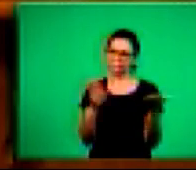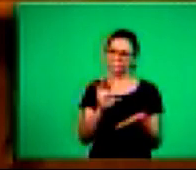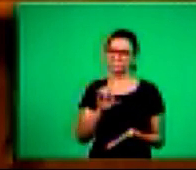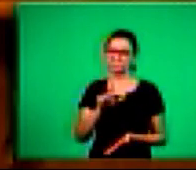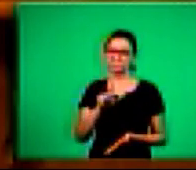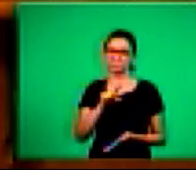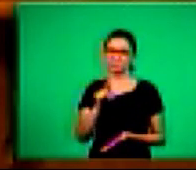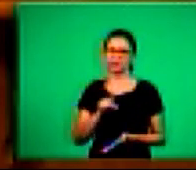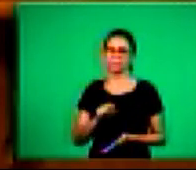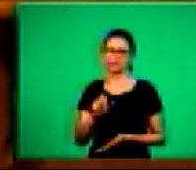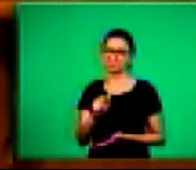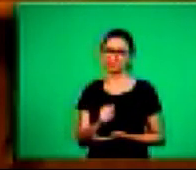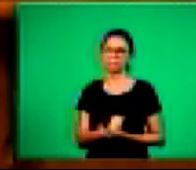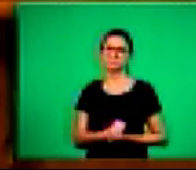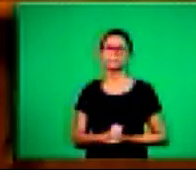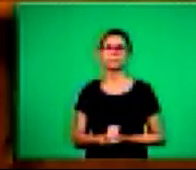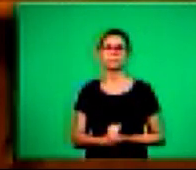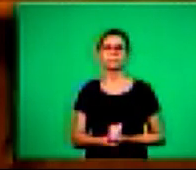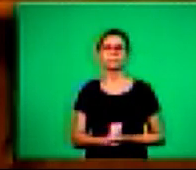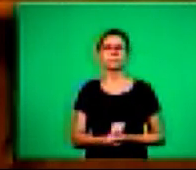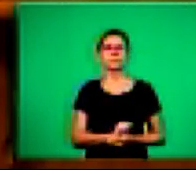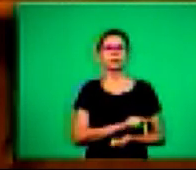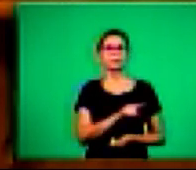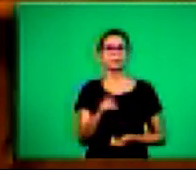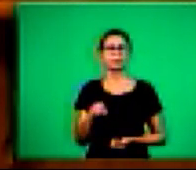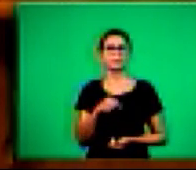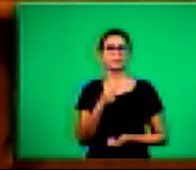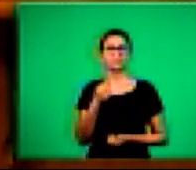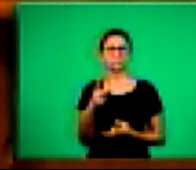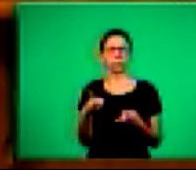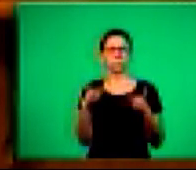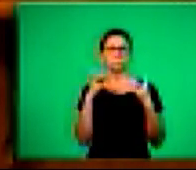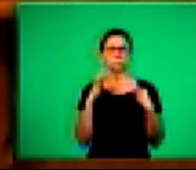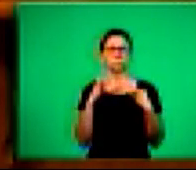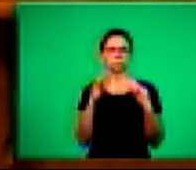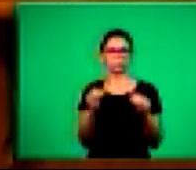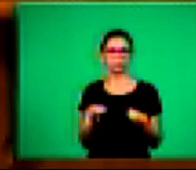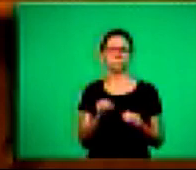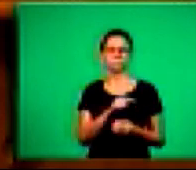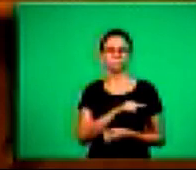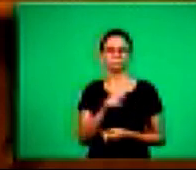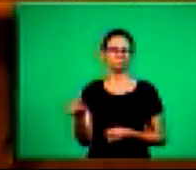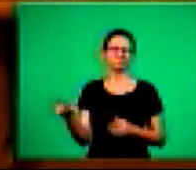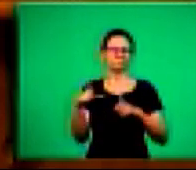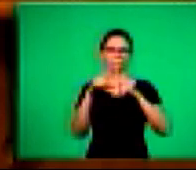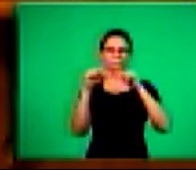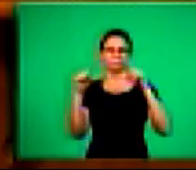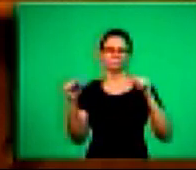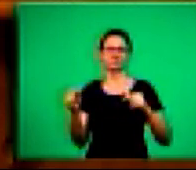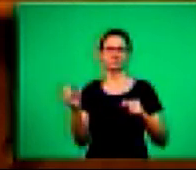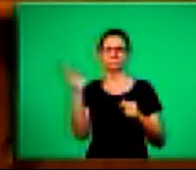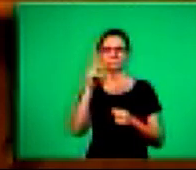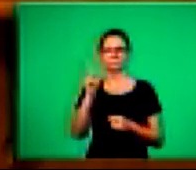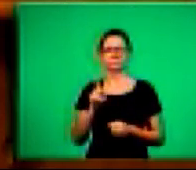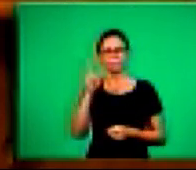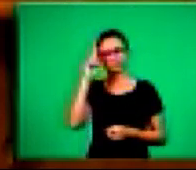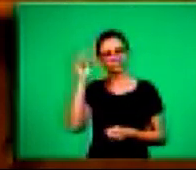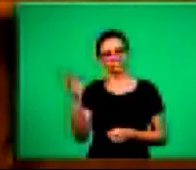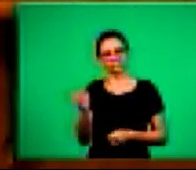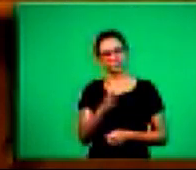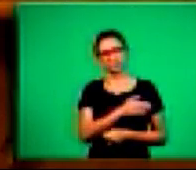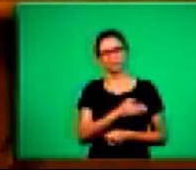tú estás en brasilia estás en el centro de todo lo que existe en el mundo hoy allí nuestro abrazo la paz del señor